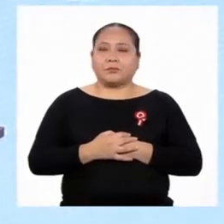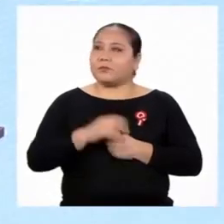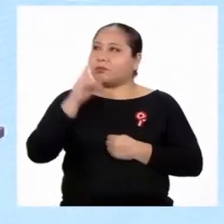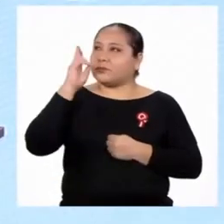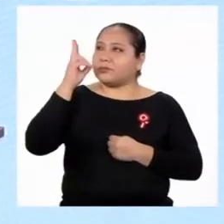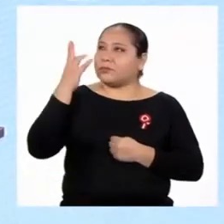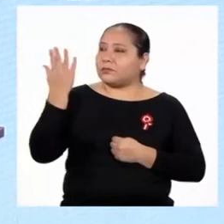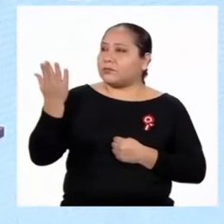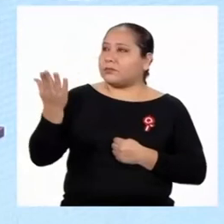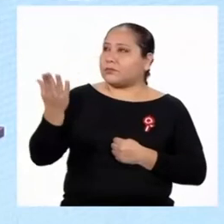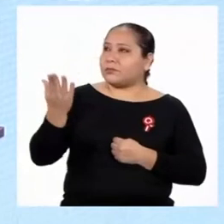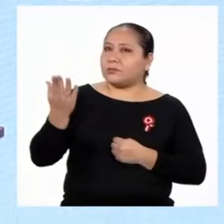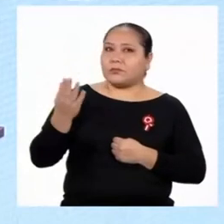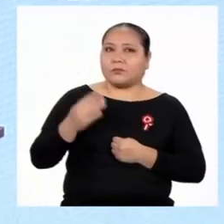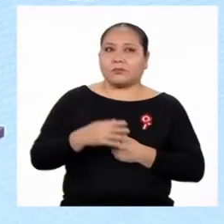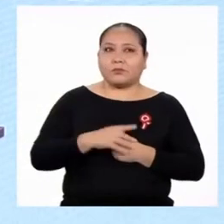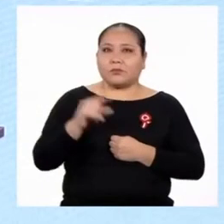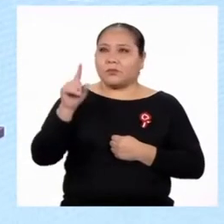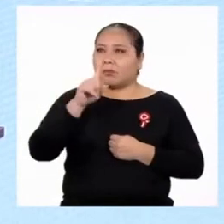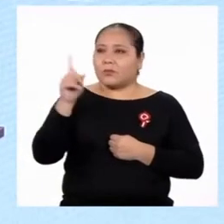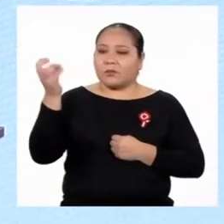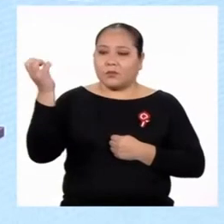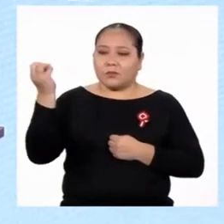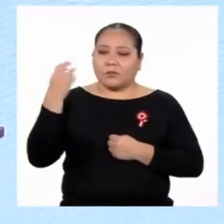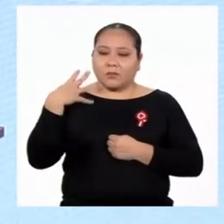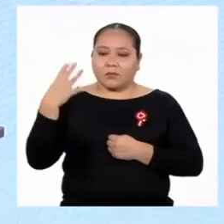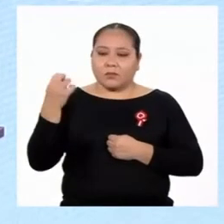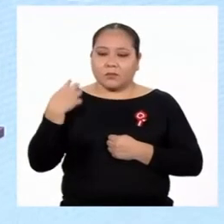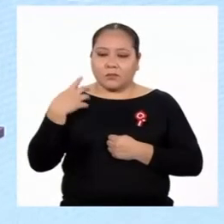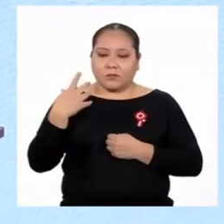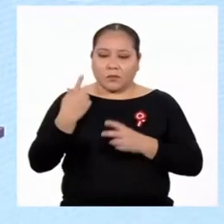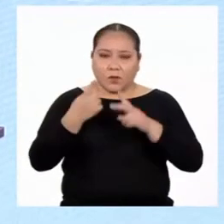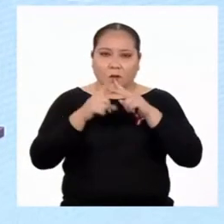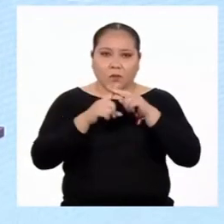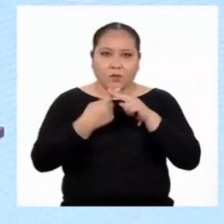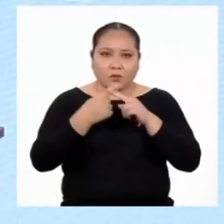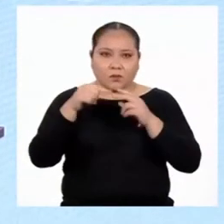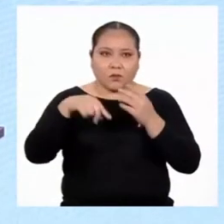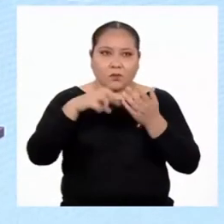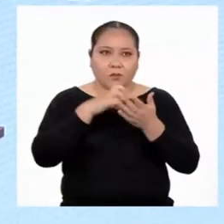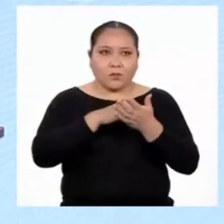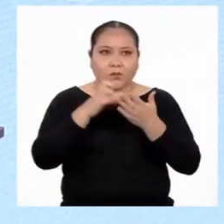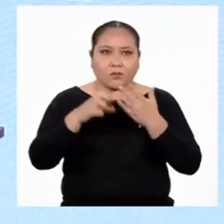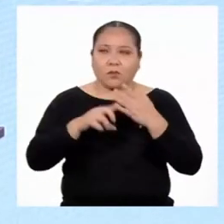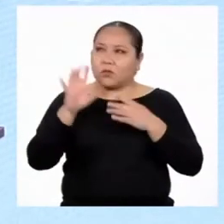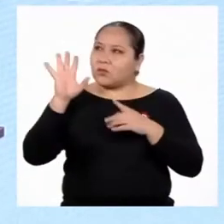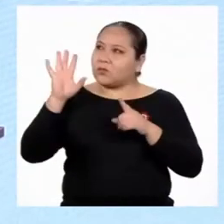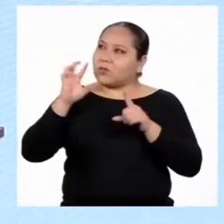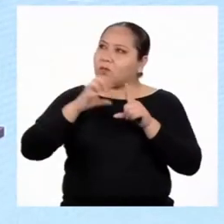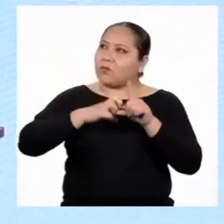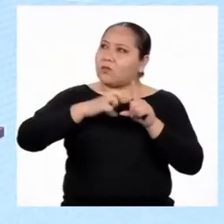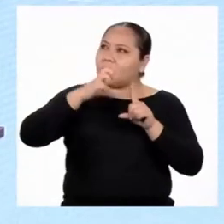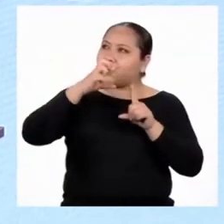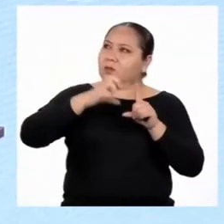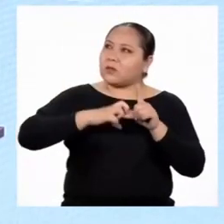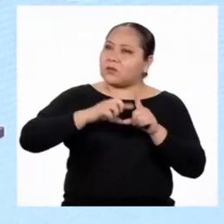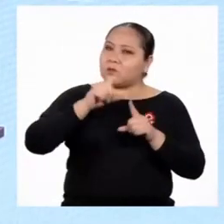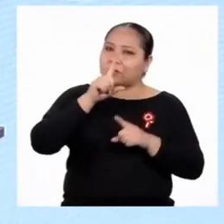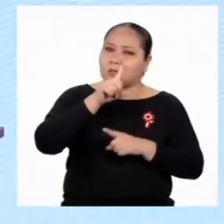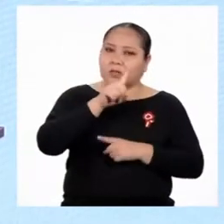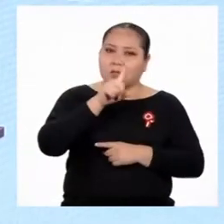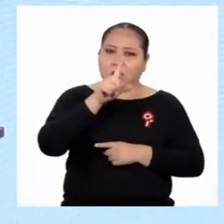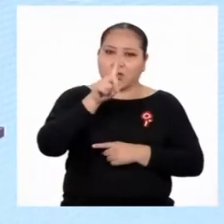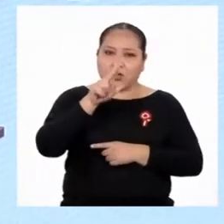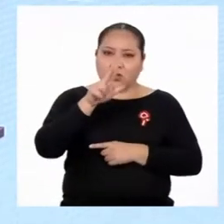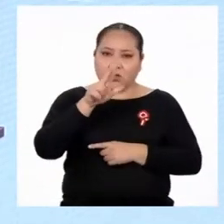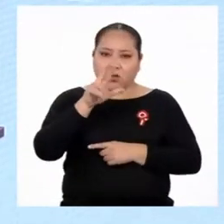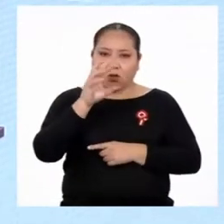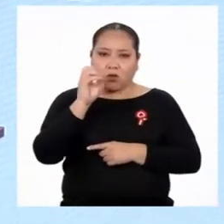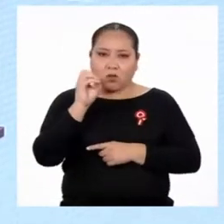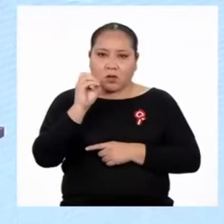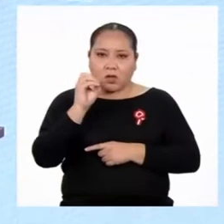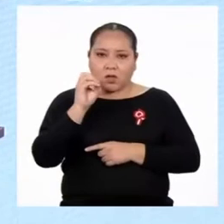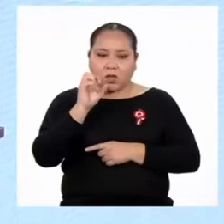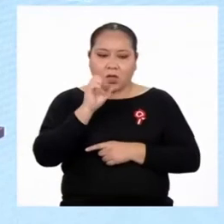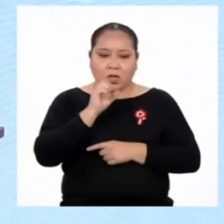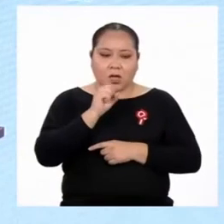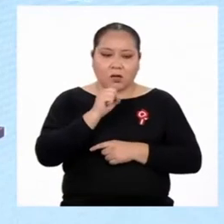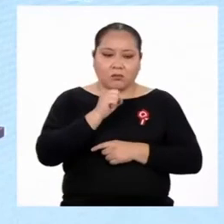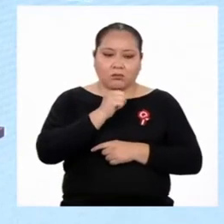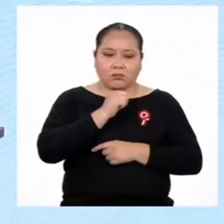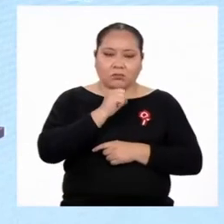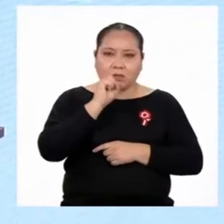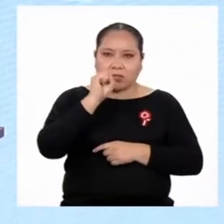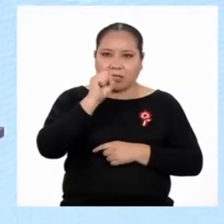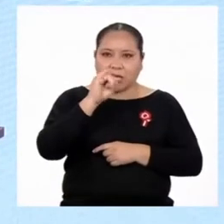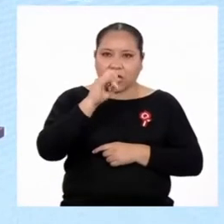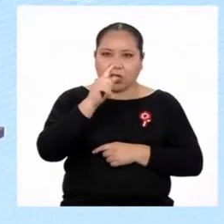Profesora Janet, usted me dijo al inicio del programa que su presión arterial era 130 de valor sistólica